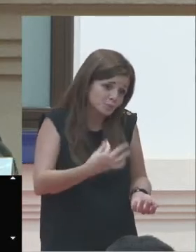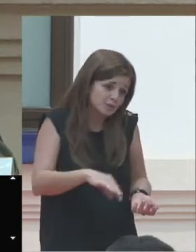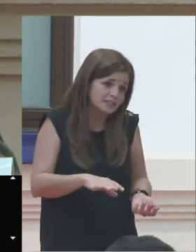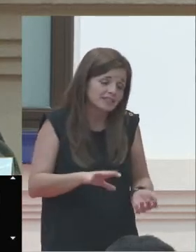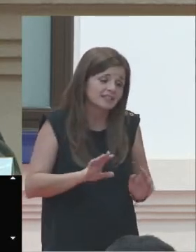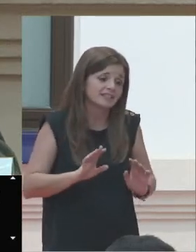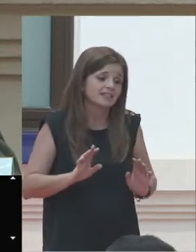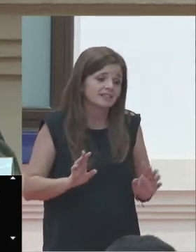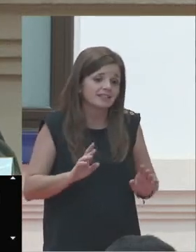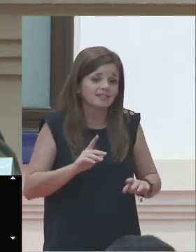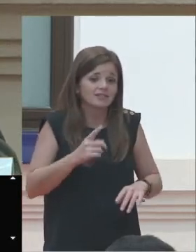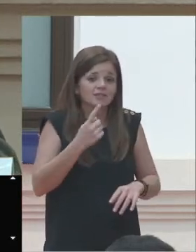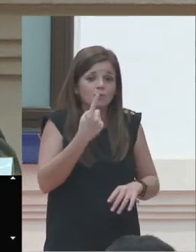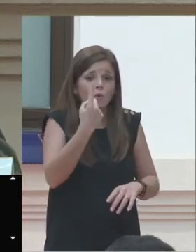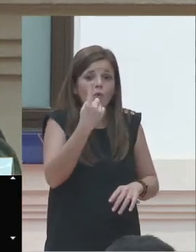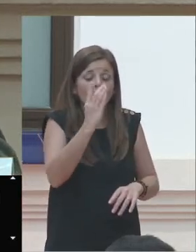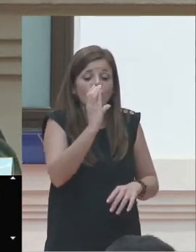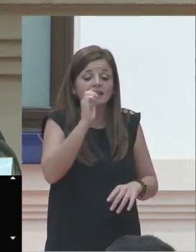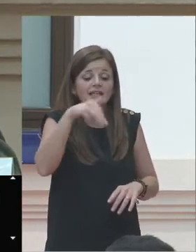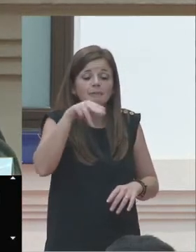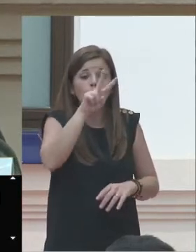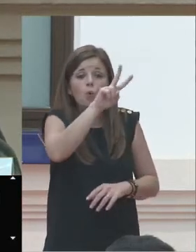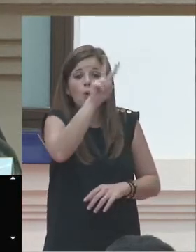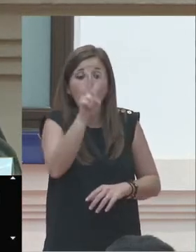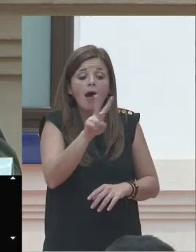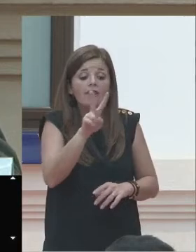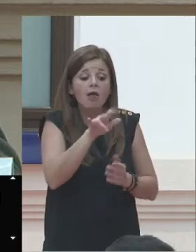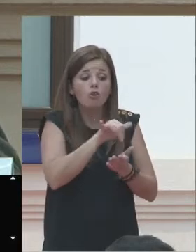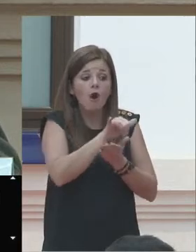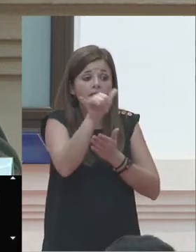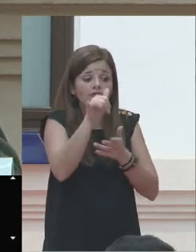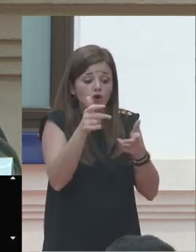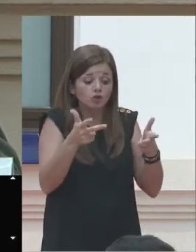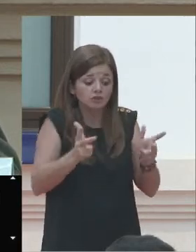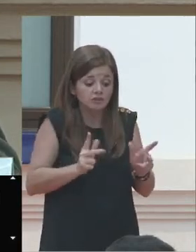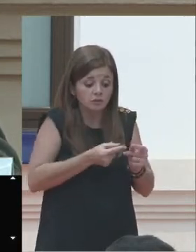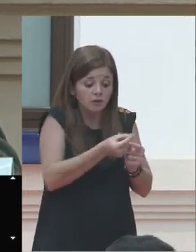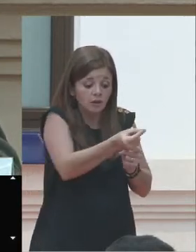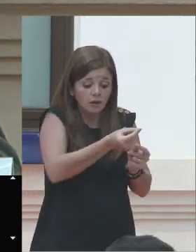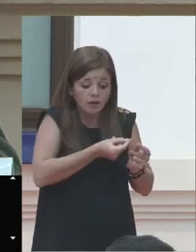avión pues tiene un coste. Y bueno,